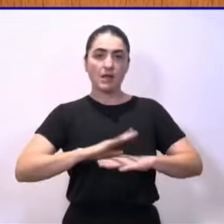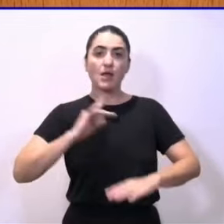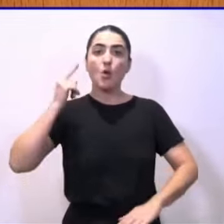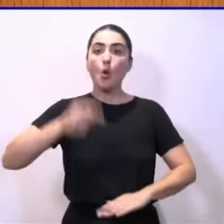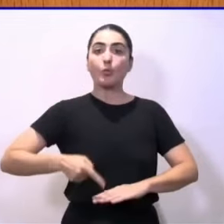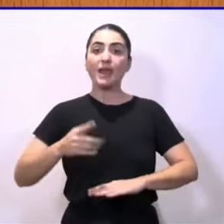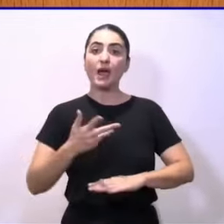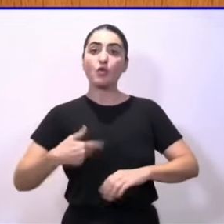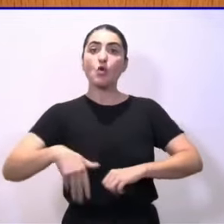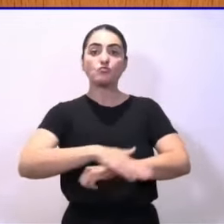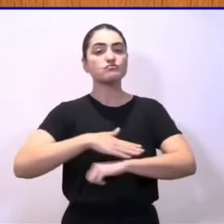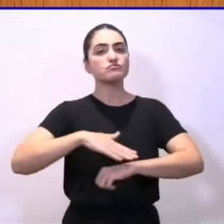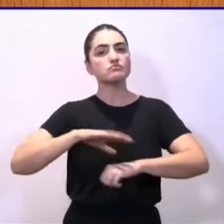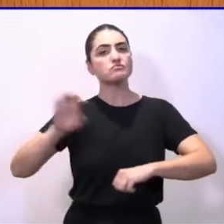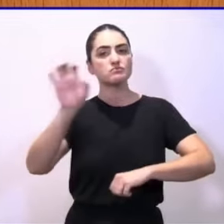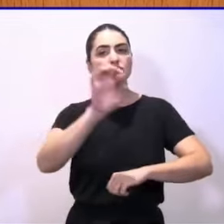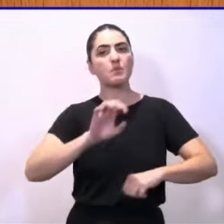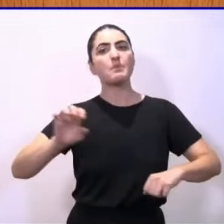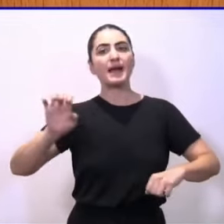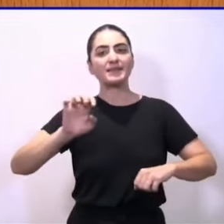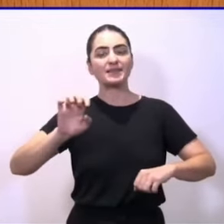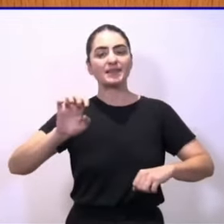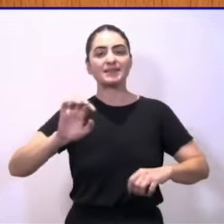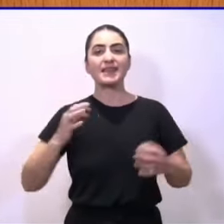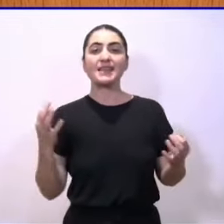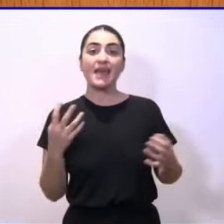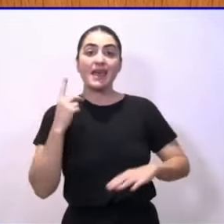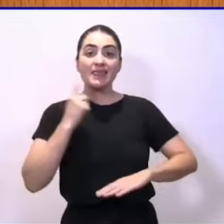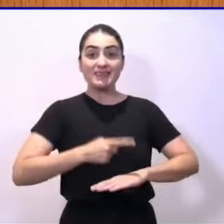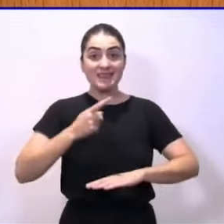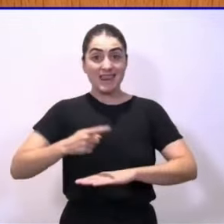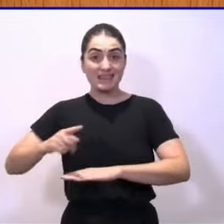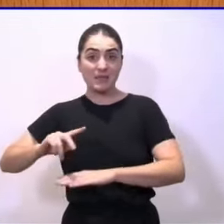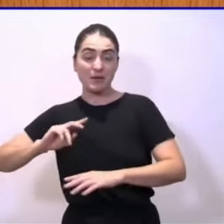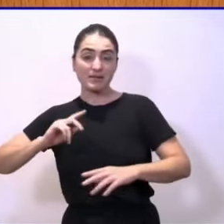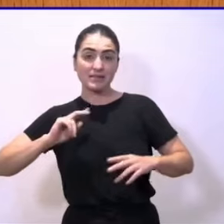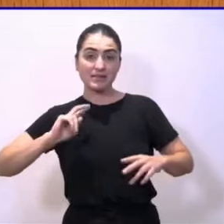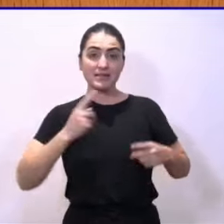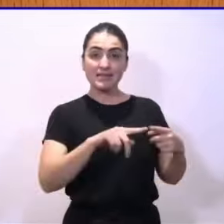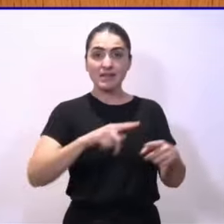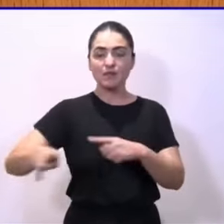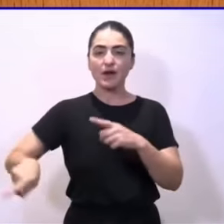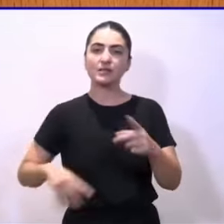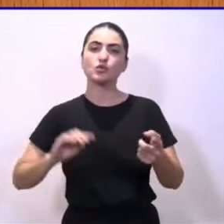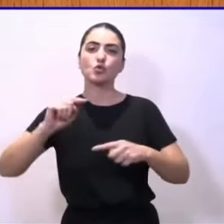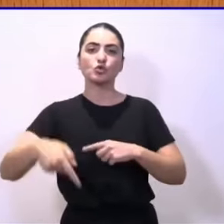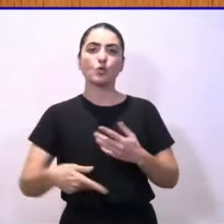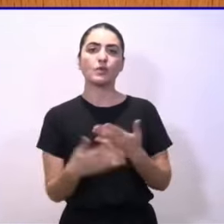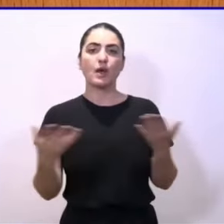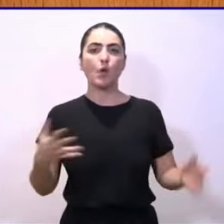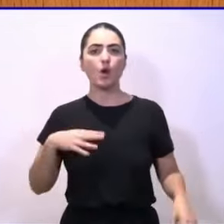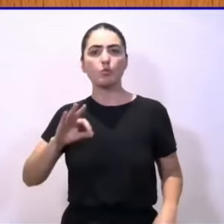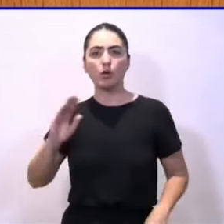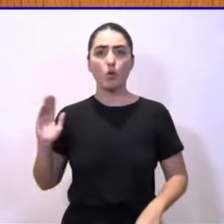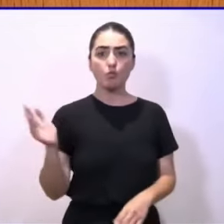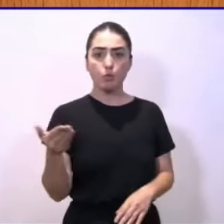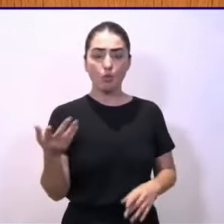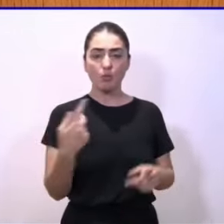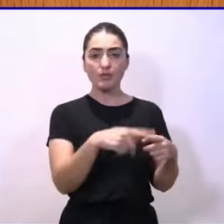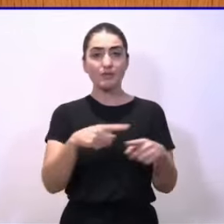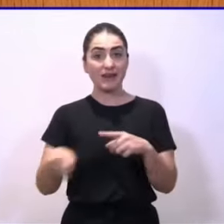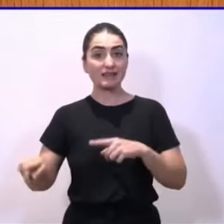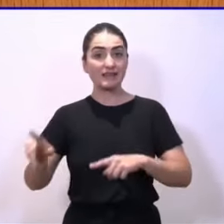tienen los Estados miembros de transponer las distintas directivas tiene como consecuencia, por un lado, que pueda haber sanciones a los distintos Estados